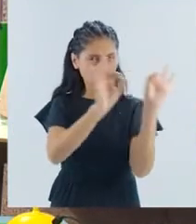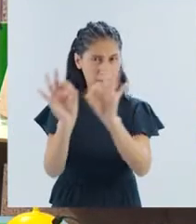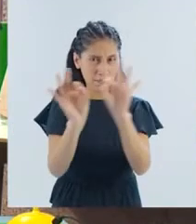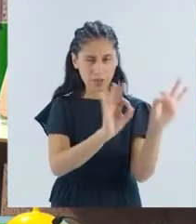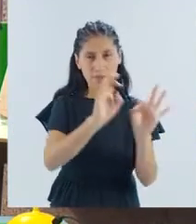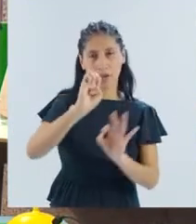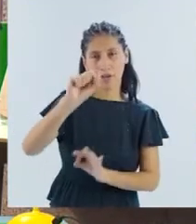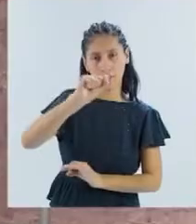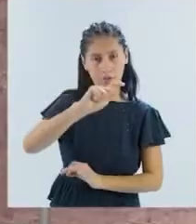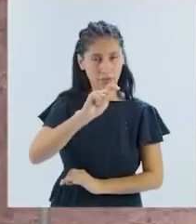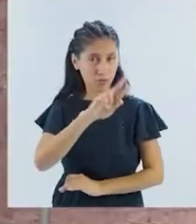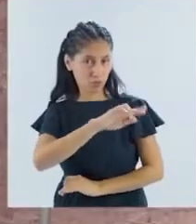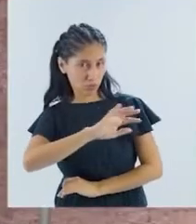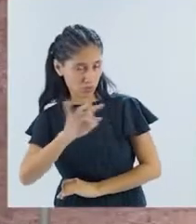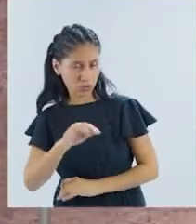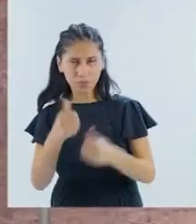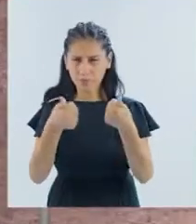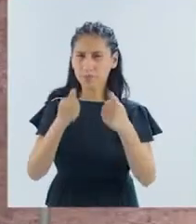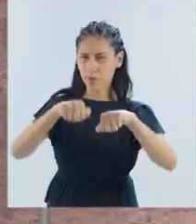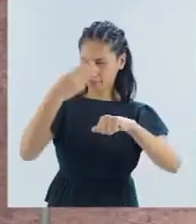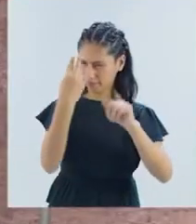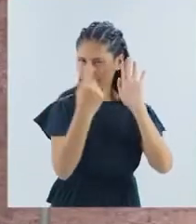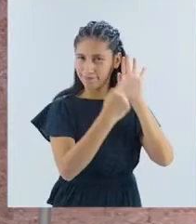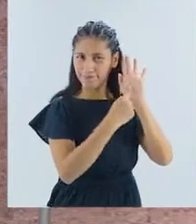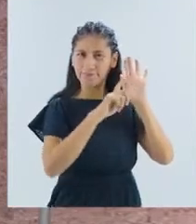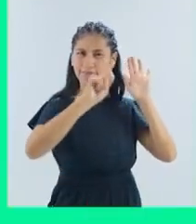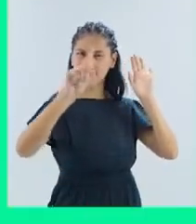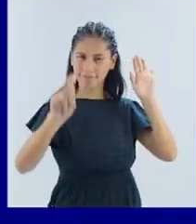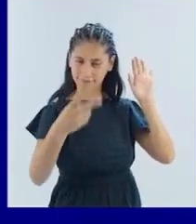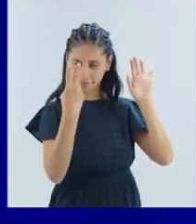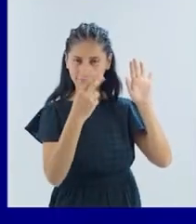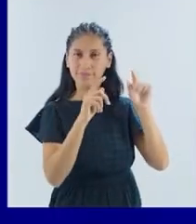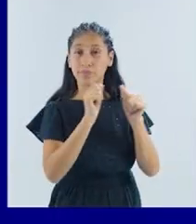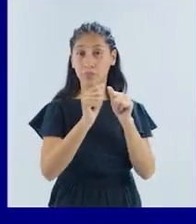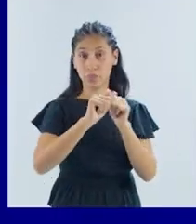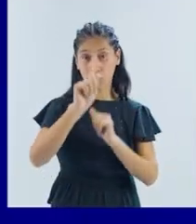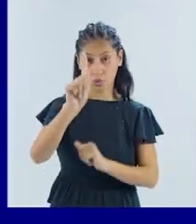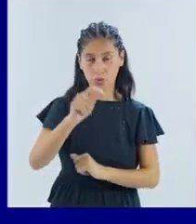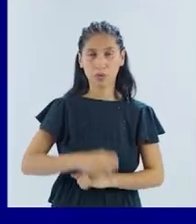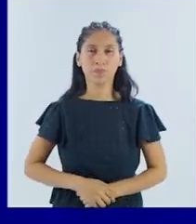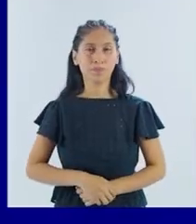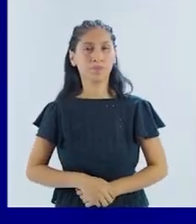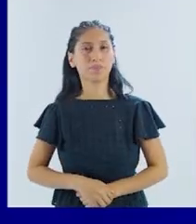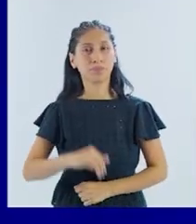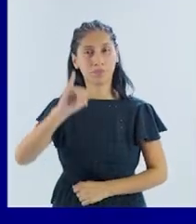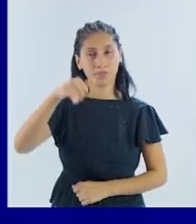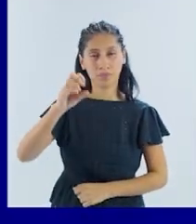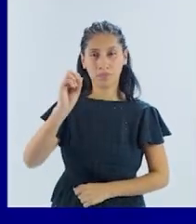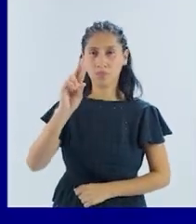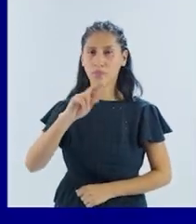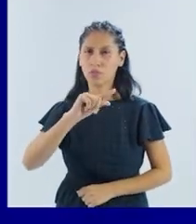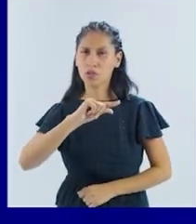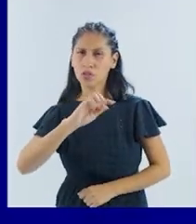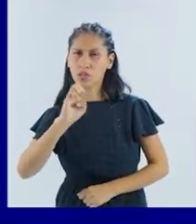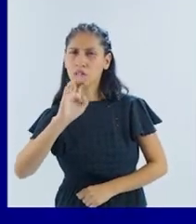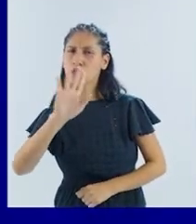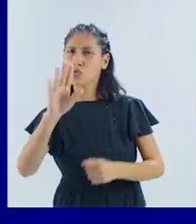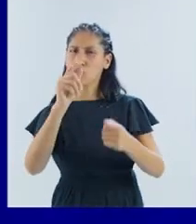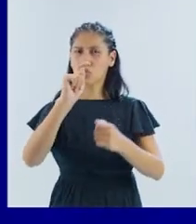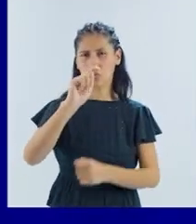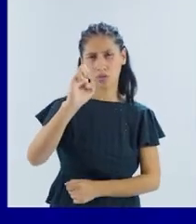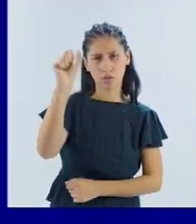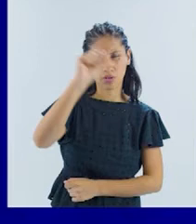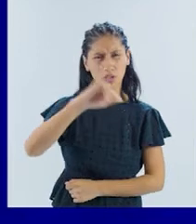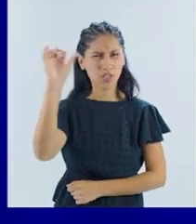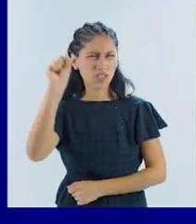sean opuestas. Así es. Vamos a ver las preguntas. 1. La tesis de Jorge es: A.